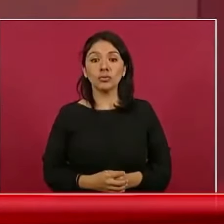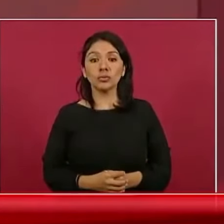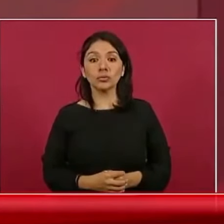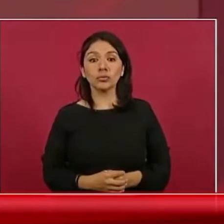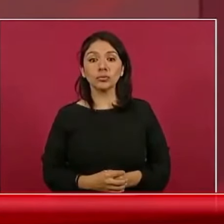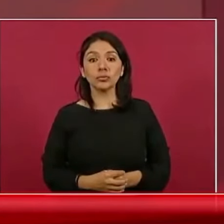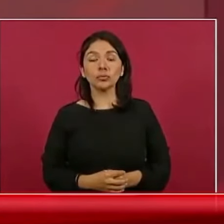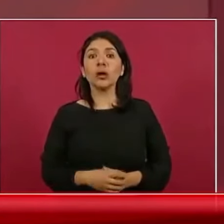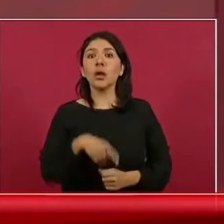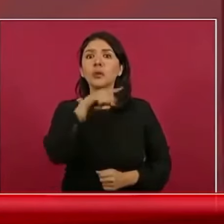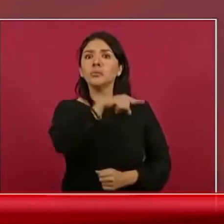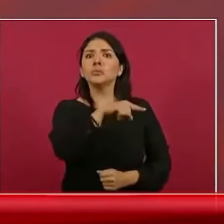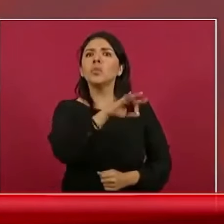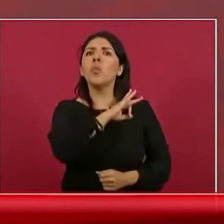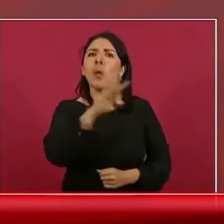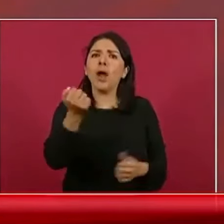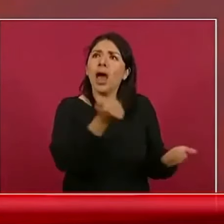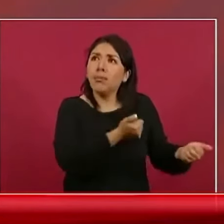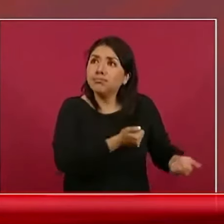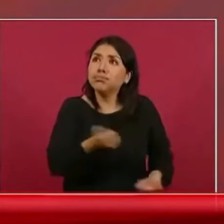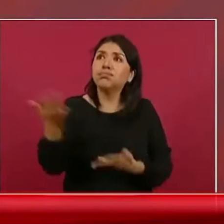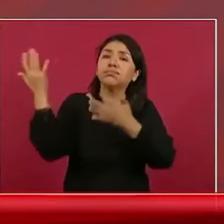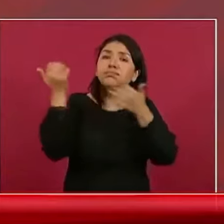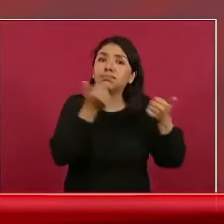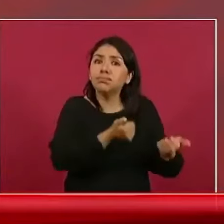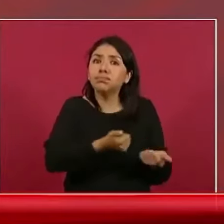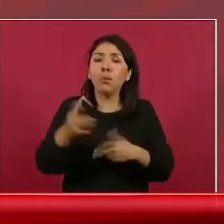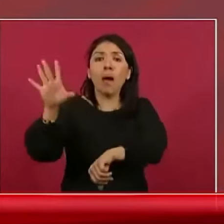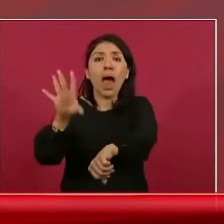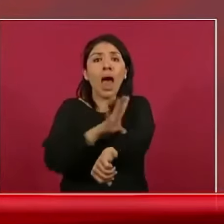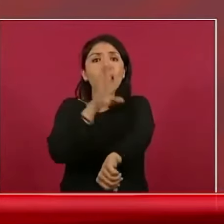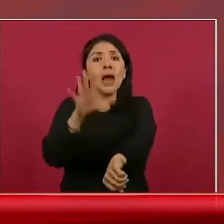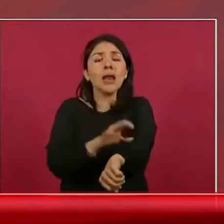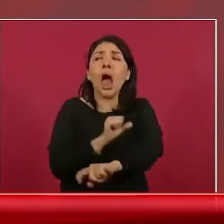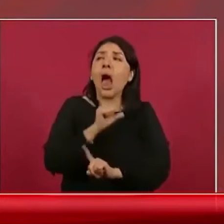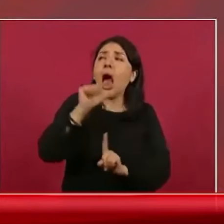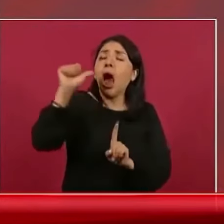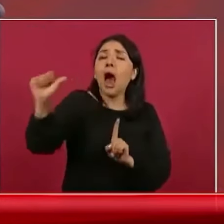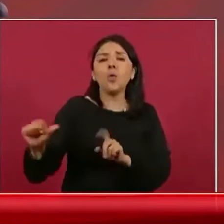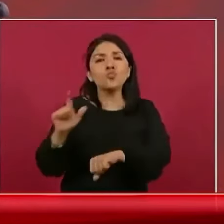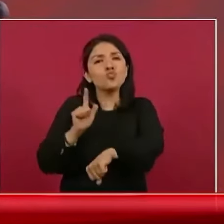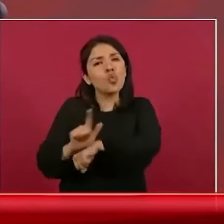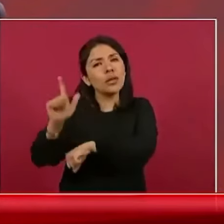exportaba energía eléctrica a guatemala